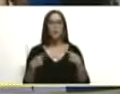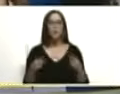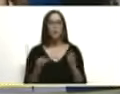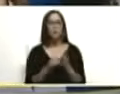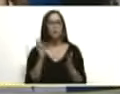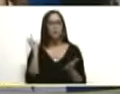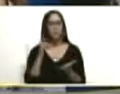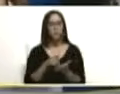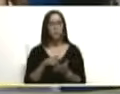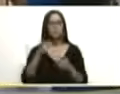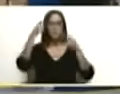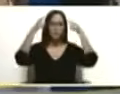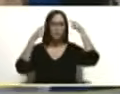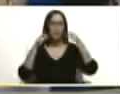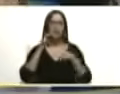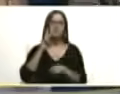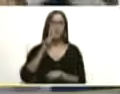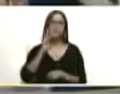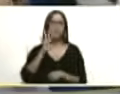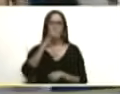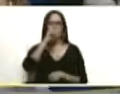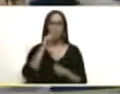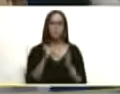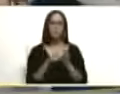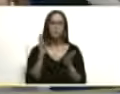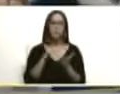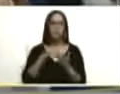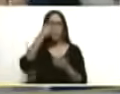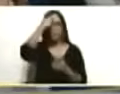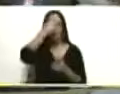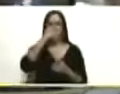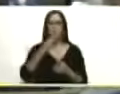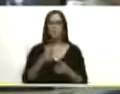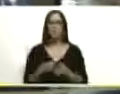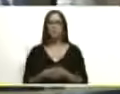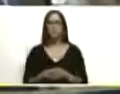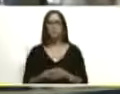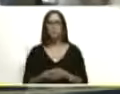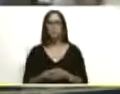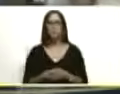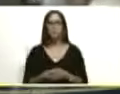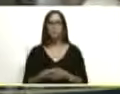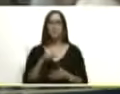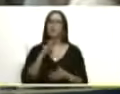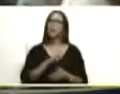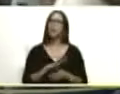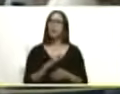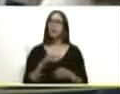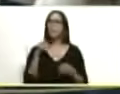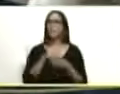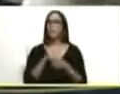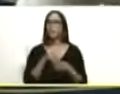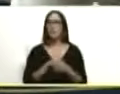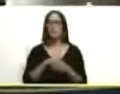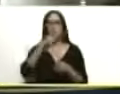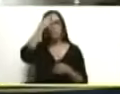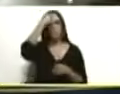Chávez hace 25 años, donde llegó el pueblo hace 25 años. Y estamos por el voto del